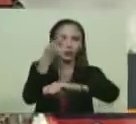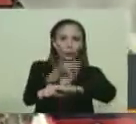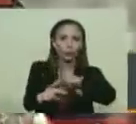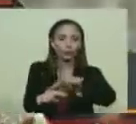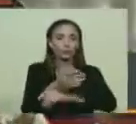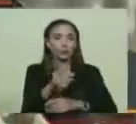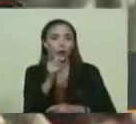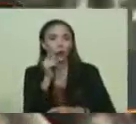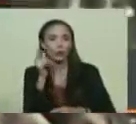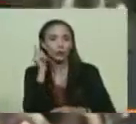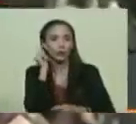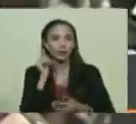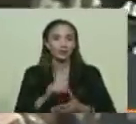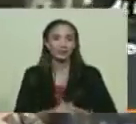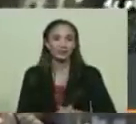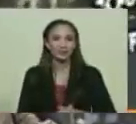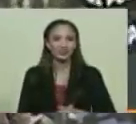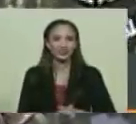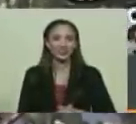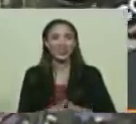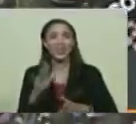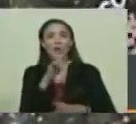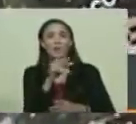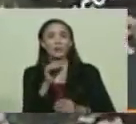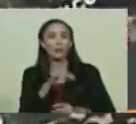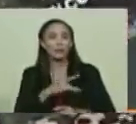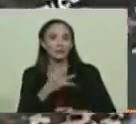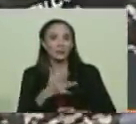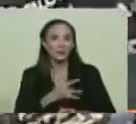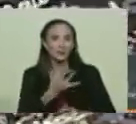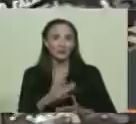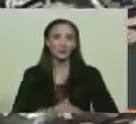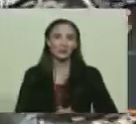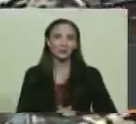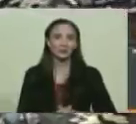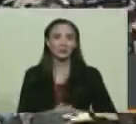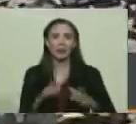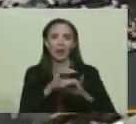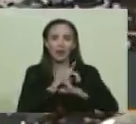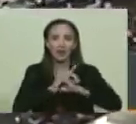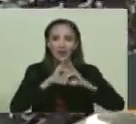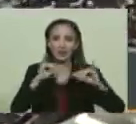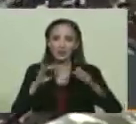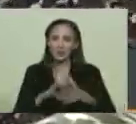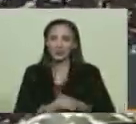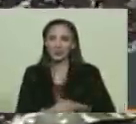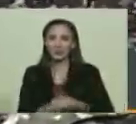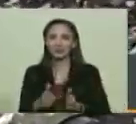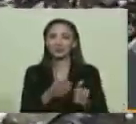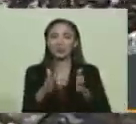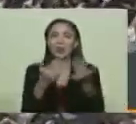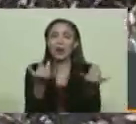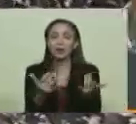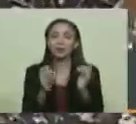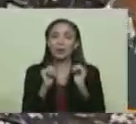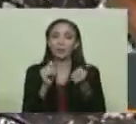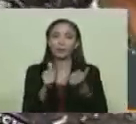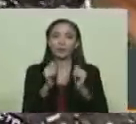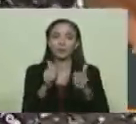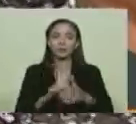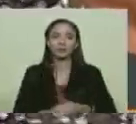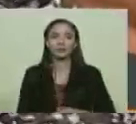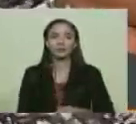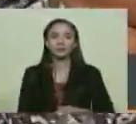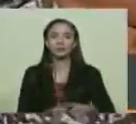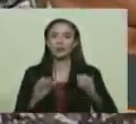graduandas, no sientan ustedes que ya terminó el camino. Apenas está empezando el camino